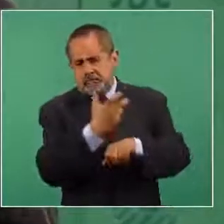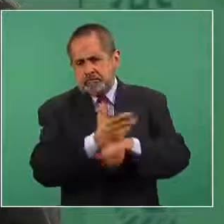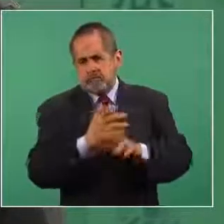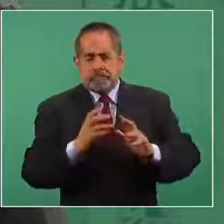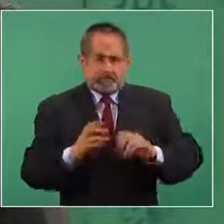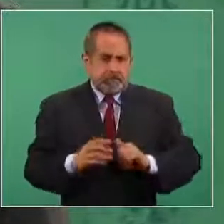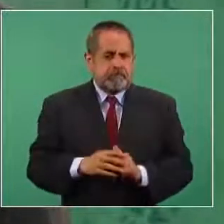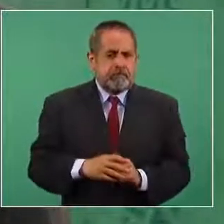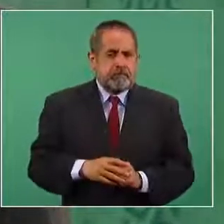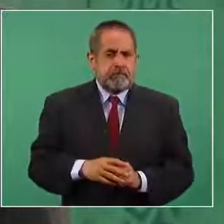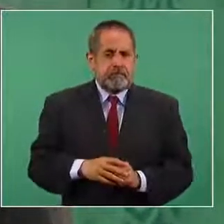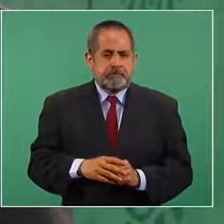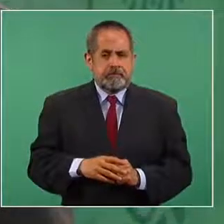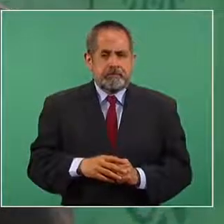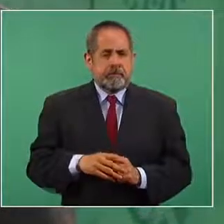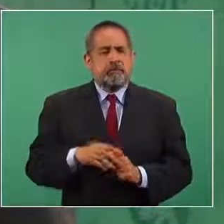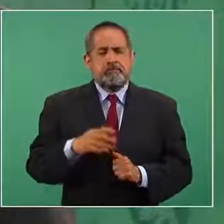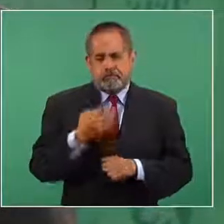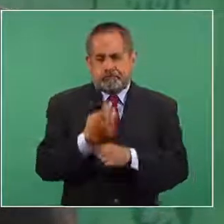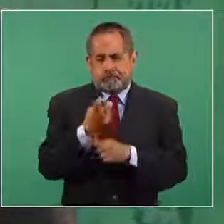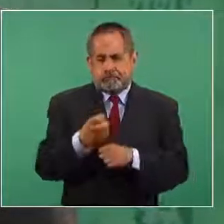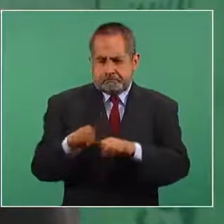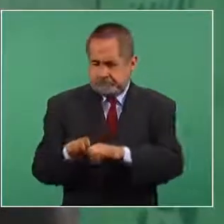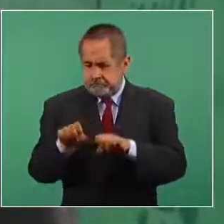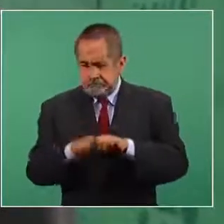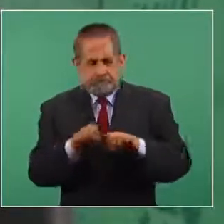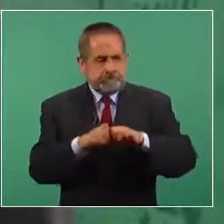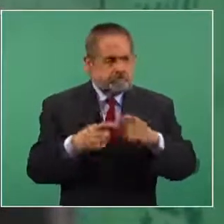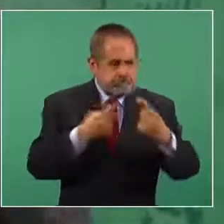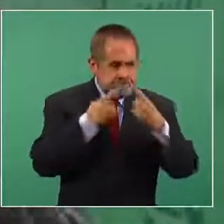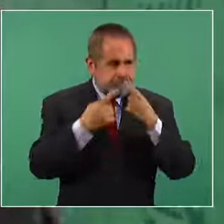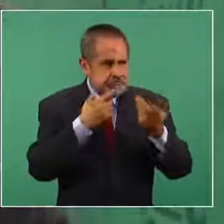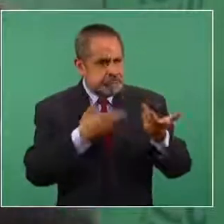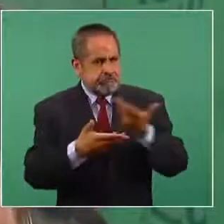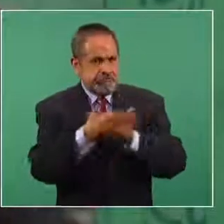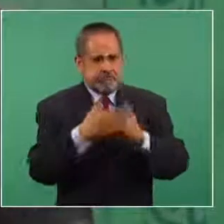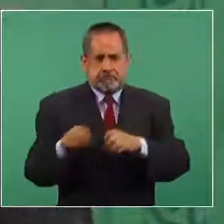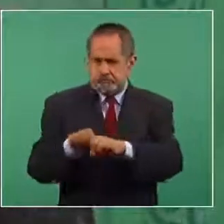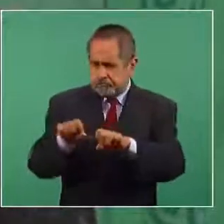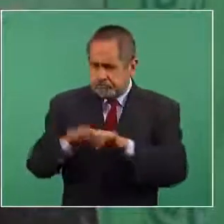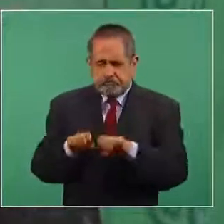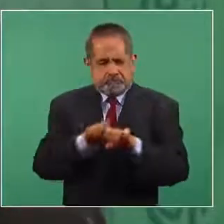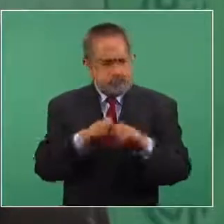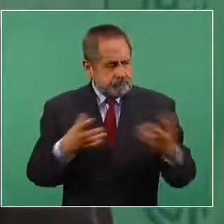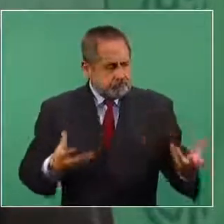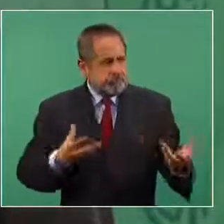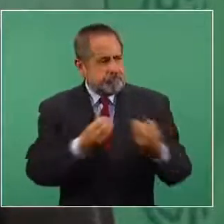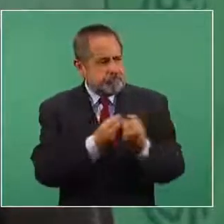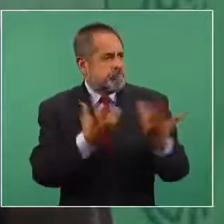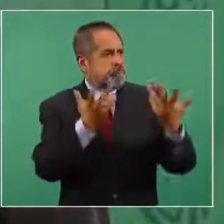se va a dialogar sobre este tema, los equipos.